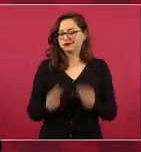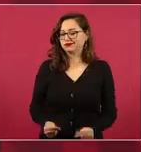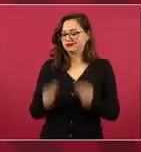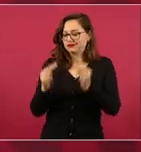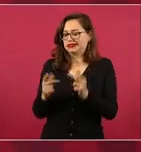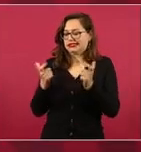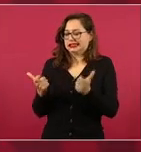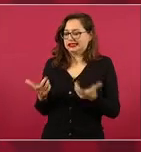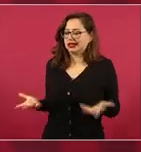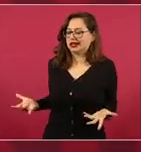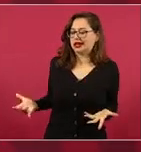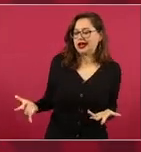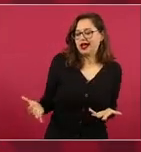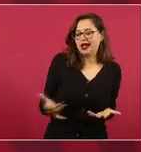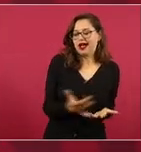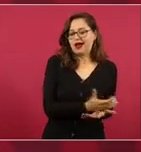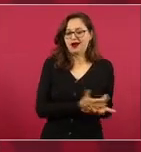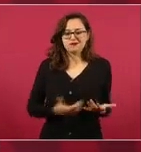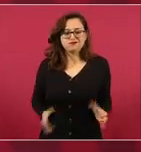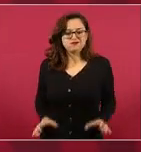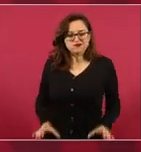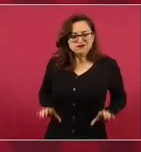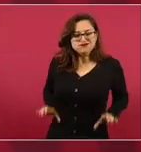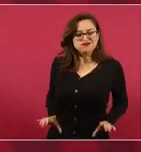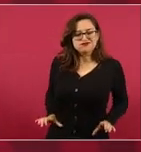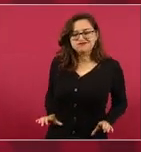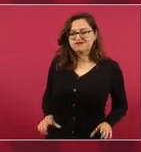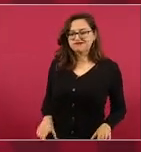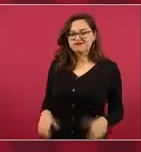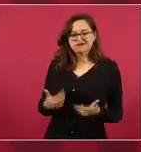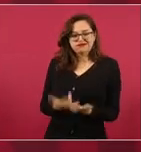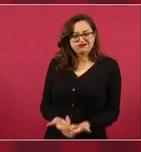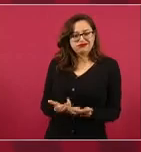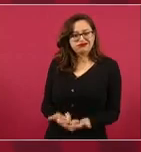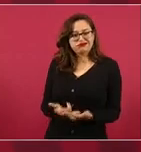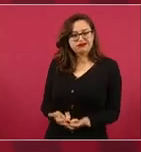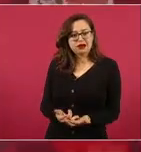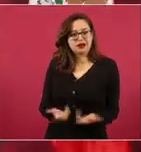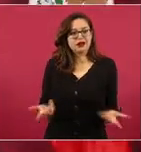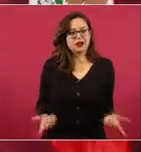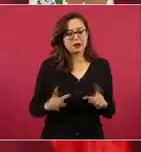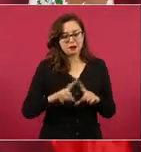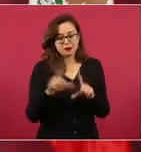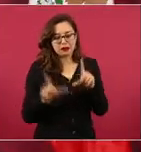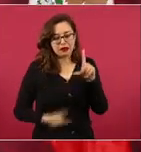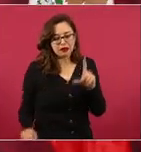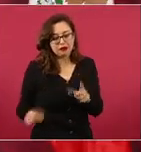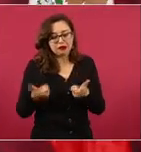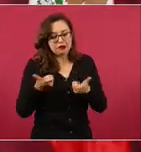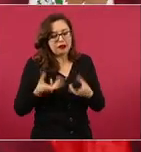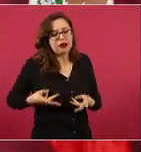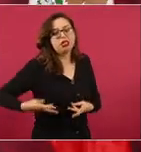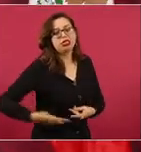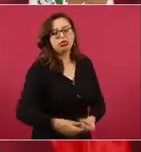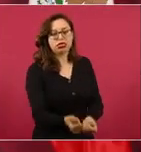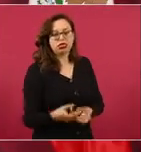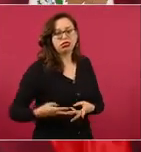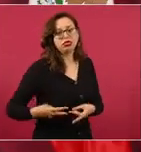para la hacienda pública de México. Pero poco a poco se va